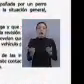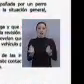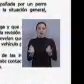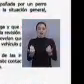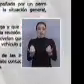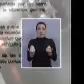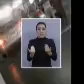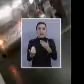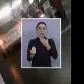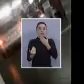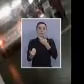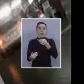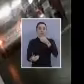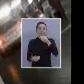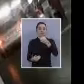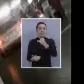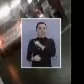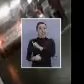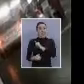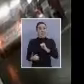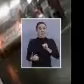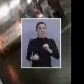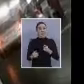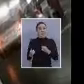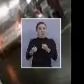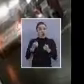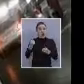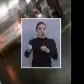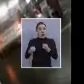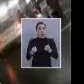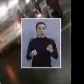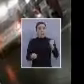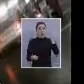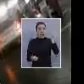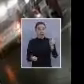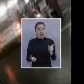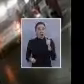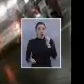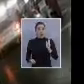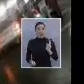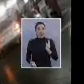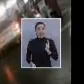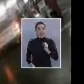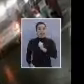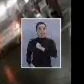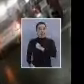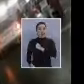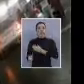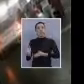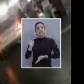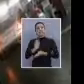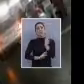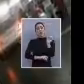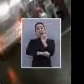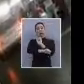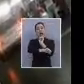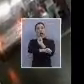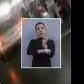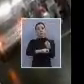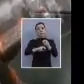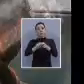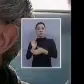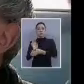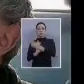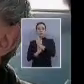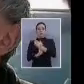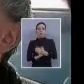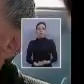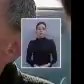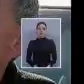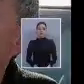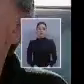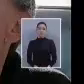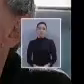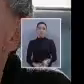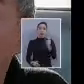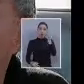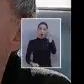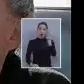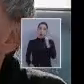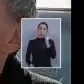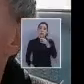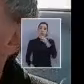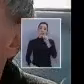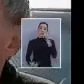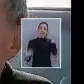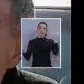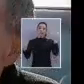También manifiestan que luego de hacer las compras, el ciudadano canadiense se retiró en su vehículo. El propio afectado